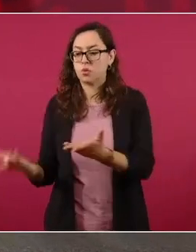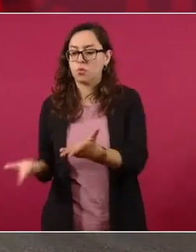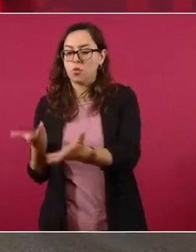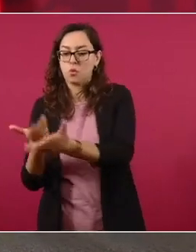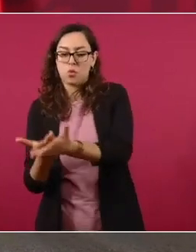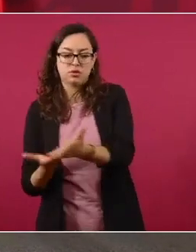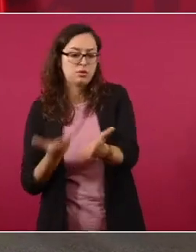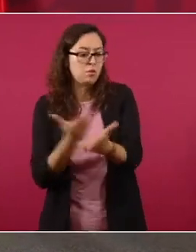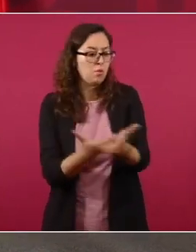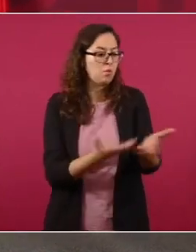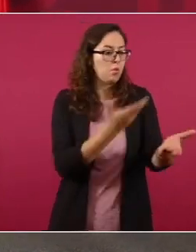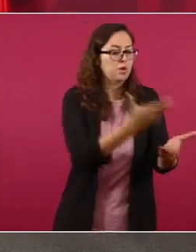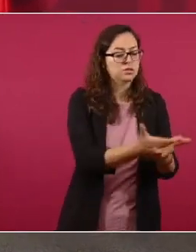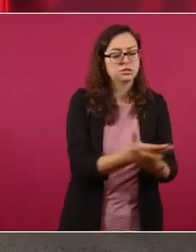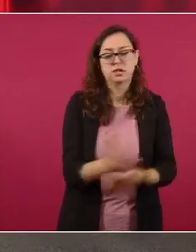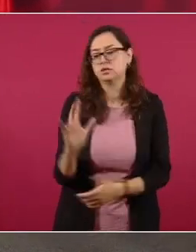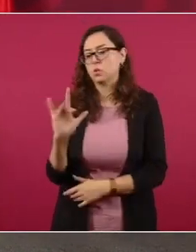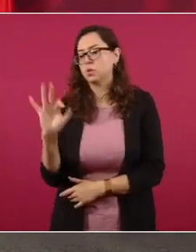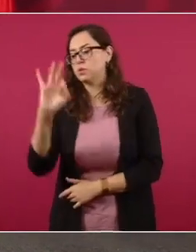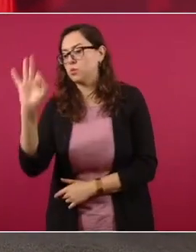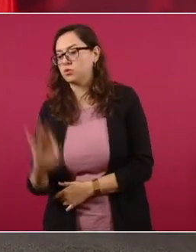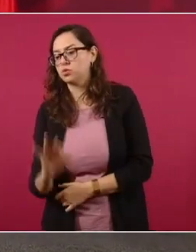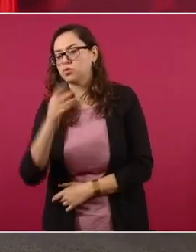mitad mujeres, mitad hombres,